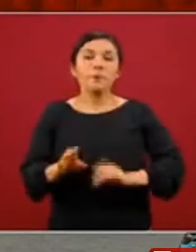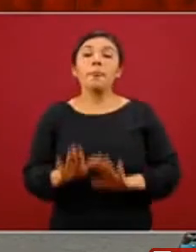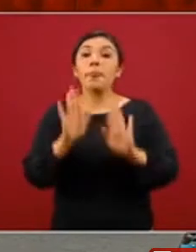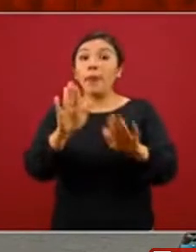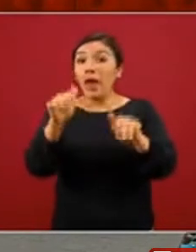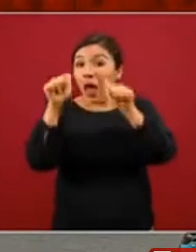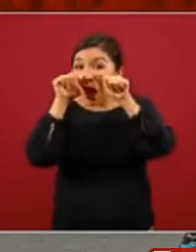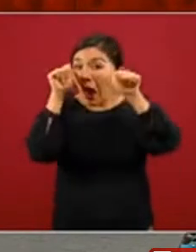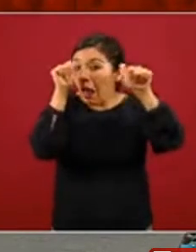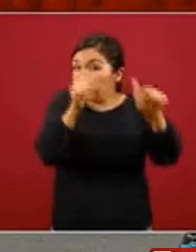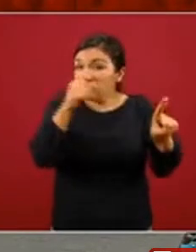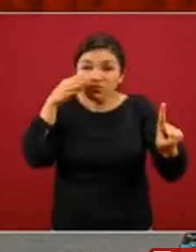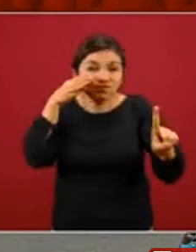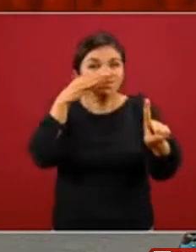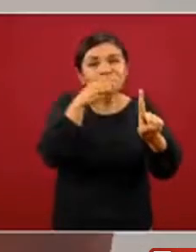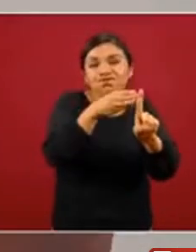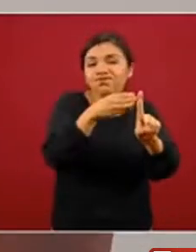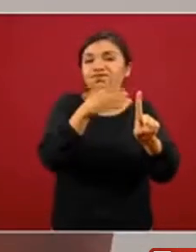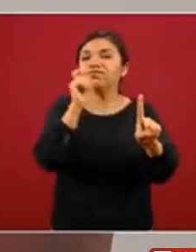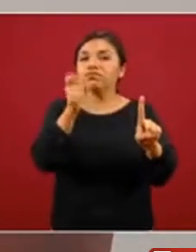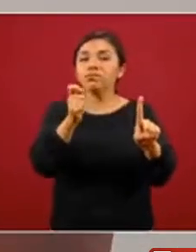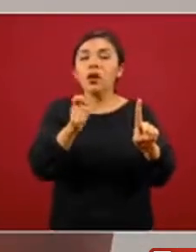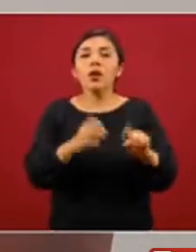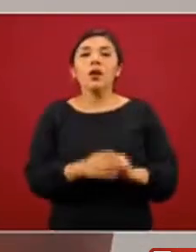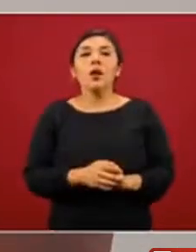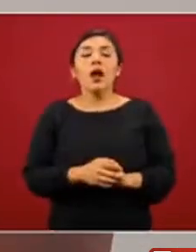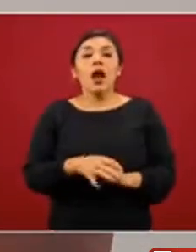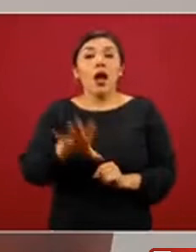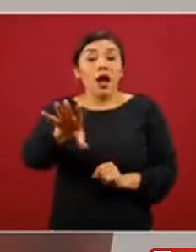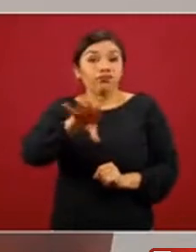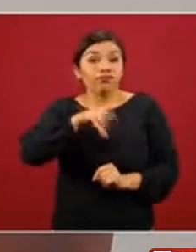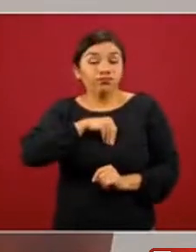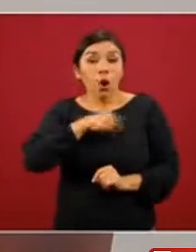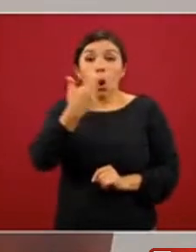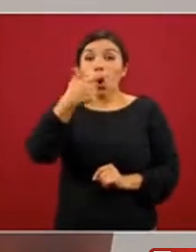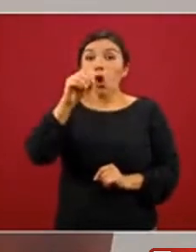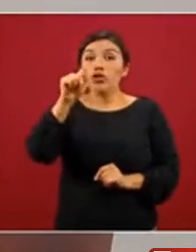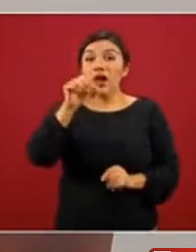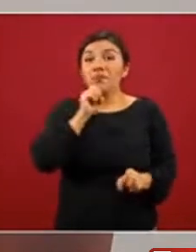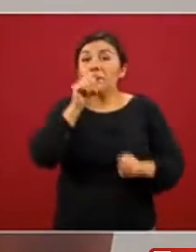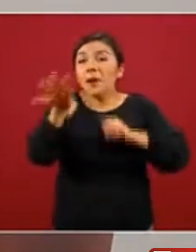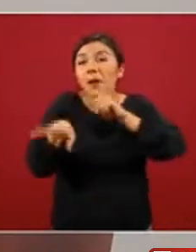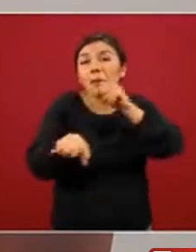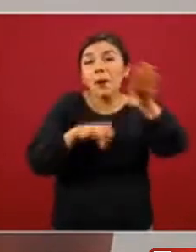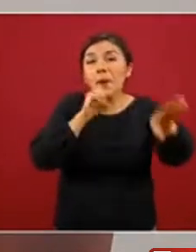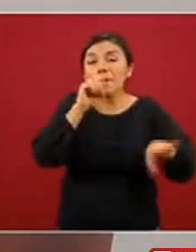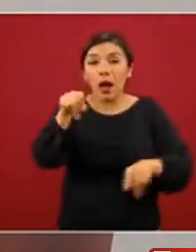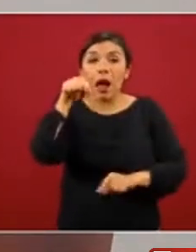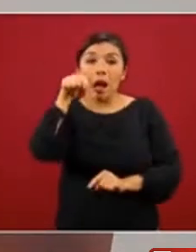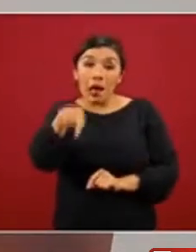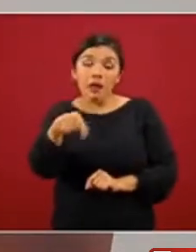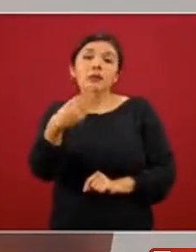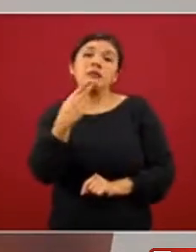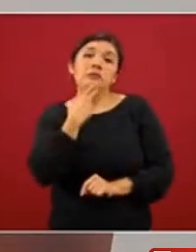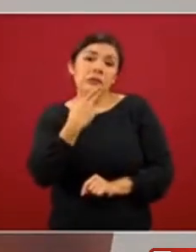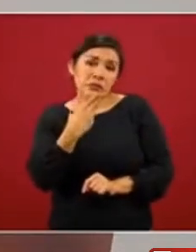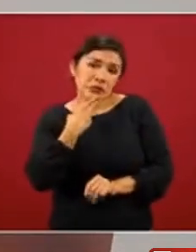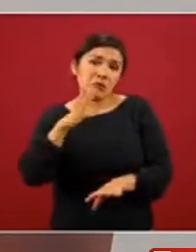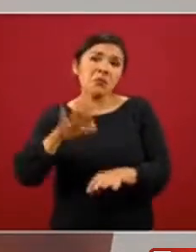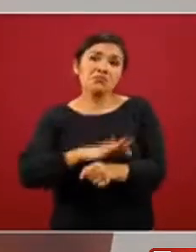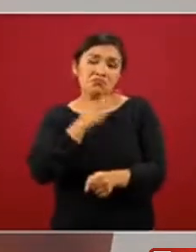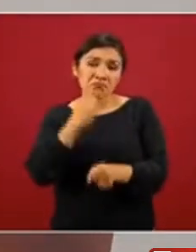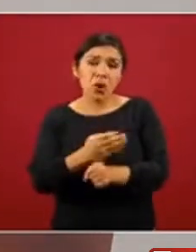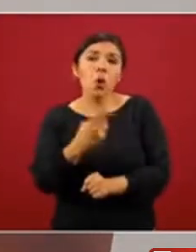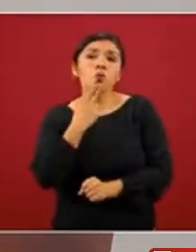enfocamos específicamente a la transmisión de gotas, que es para la cual serviría potencialmente el uso